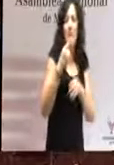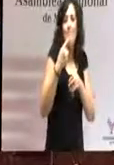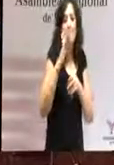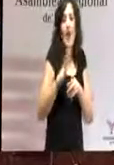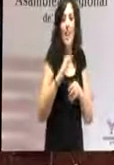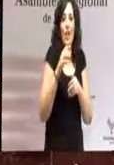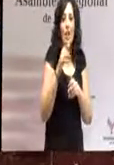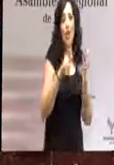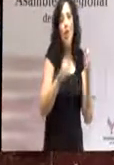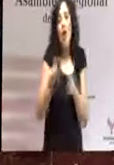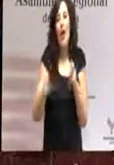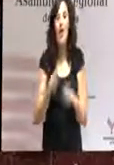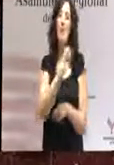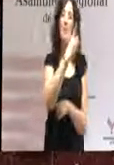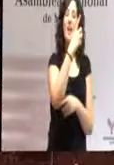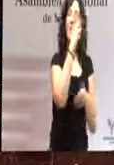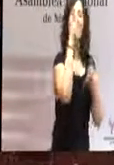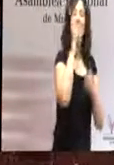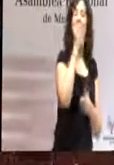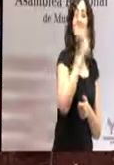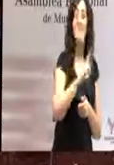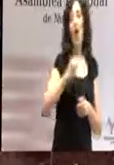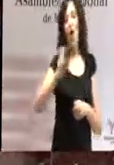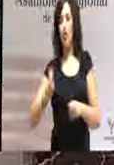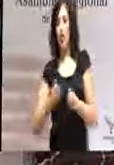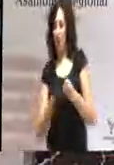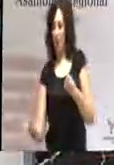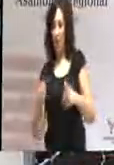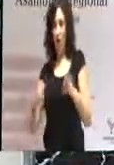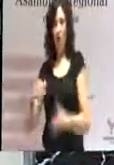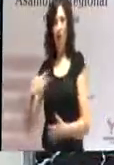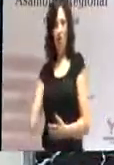ciudadanos de primera y ciudadanos de segunda. No nos podemos cobijar